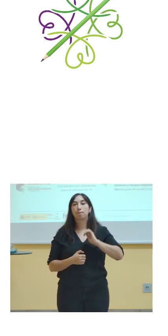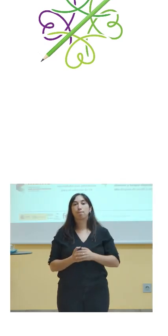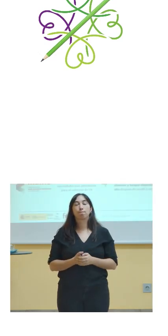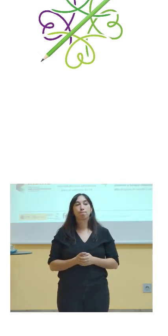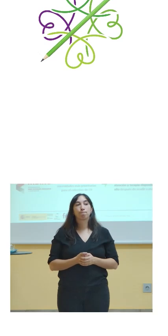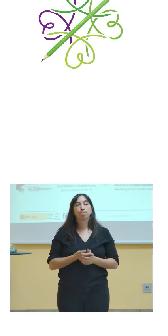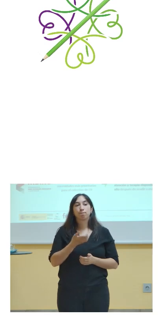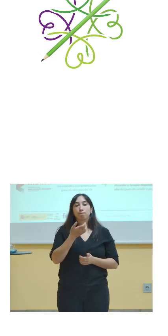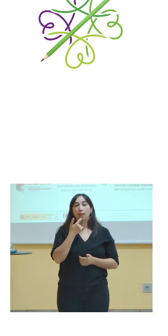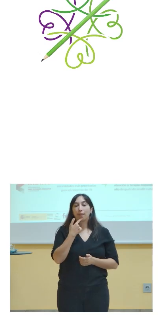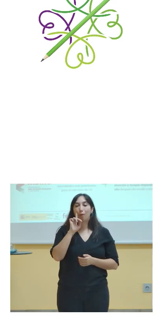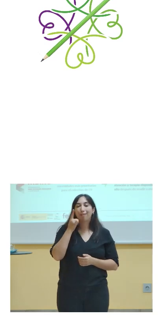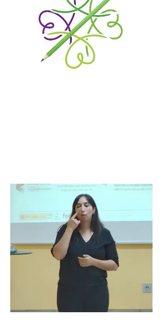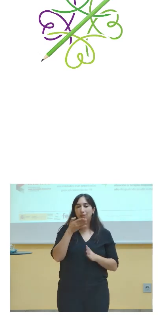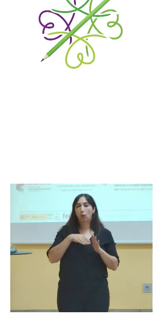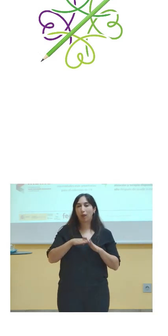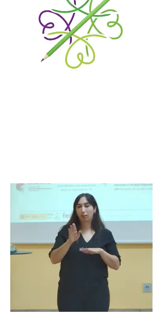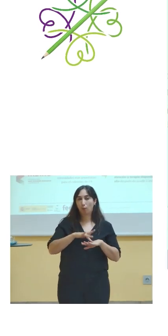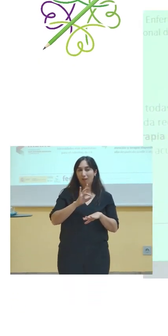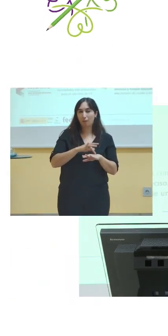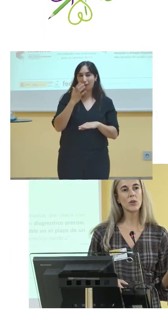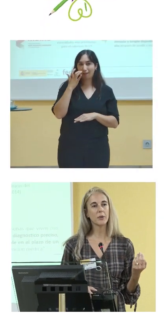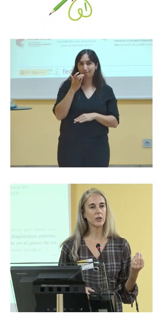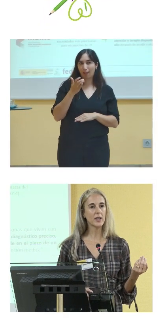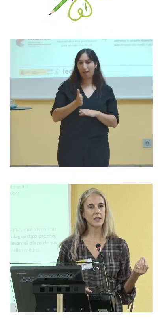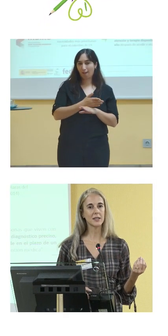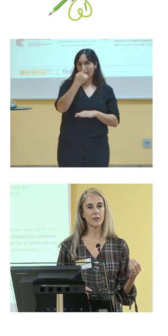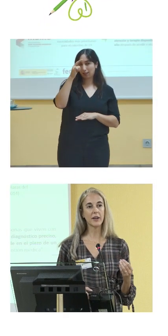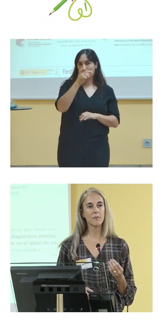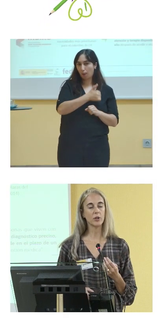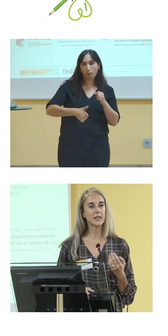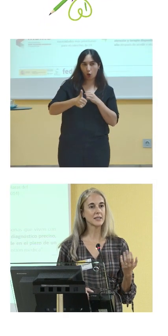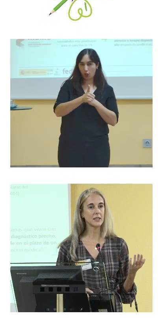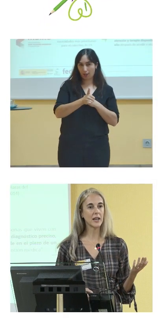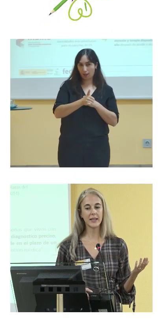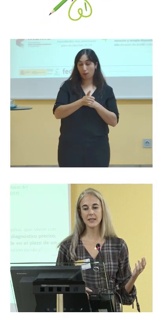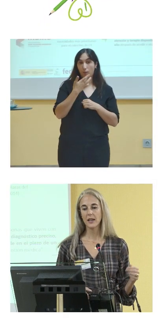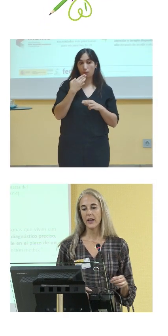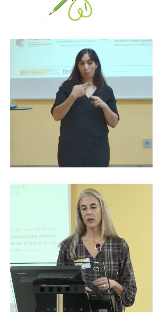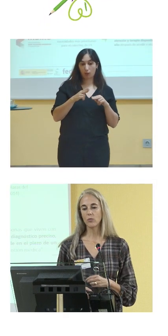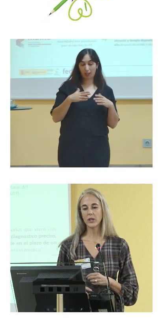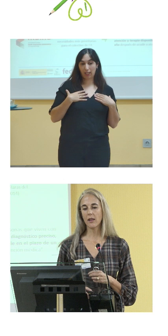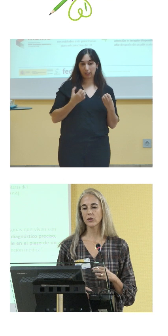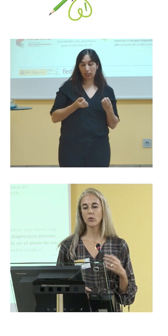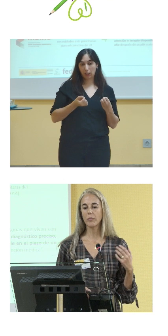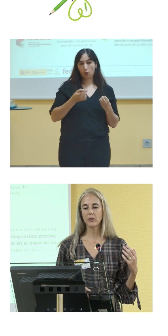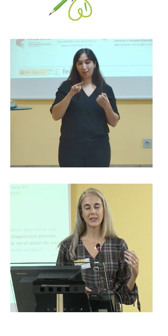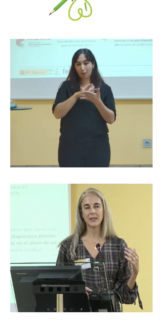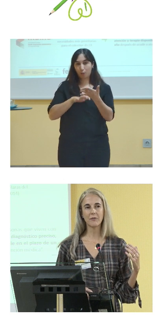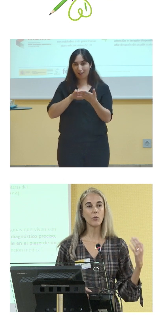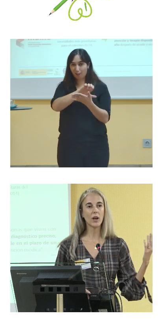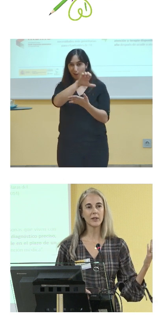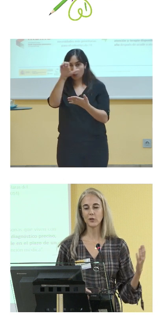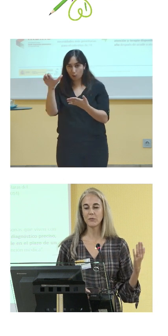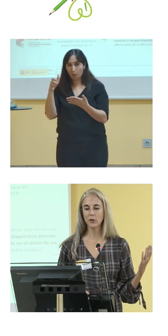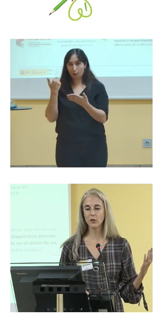Cuando hablamos del acceso al diagnóstico de enfermedades raras, ya conocemos que es una prioridad que se refleja en políticas sanitarias, en comunicados europeos que